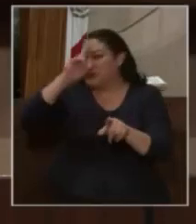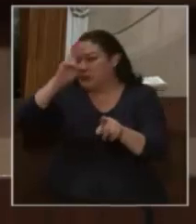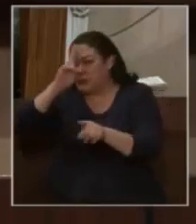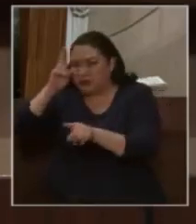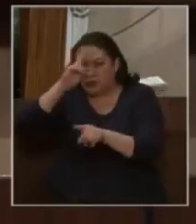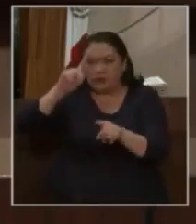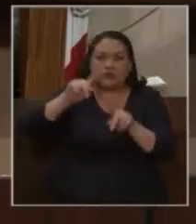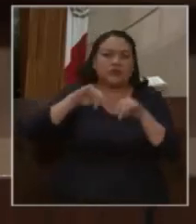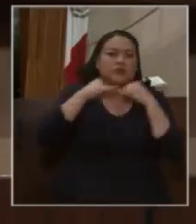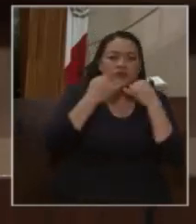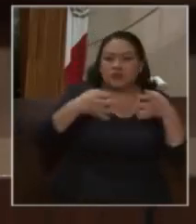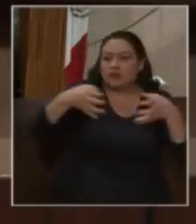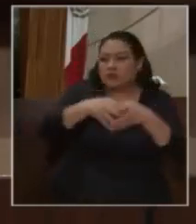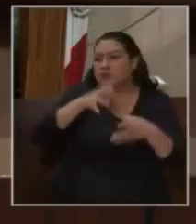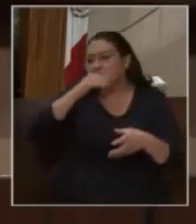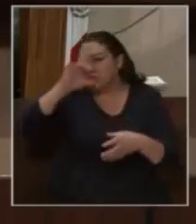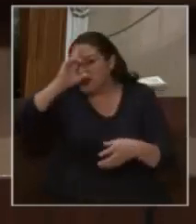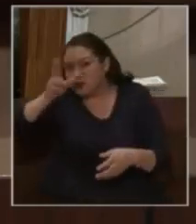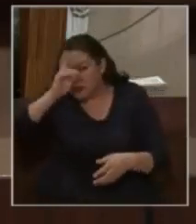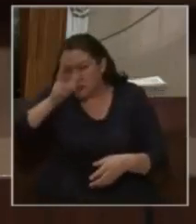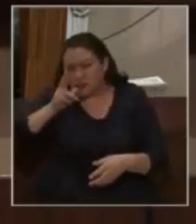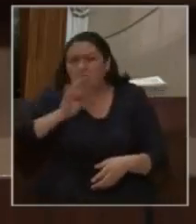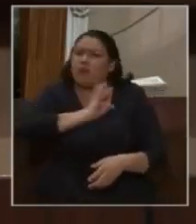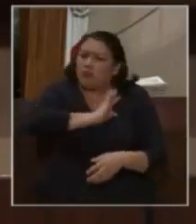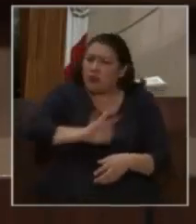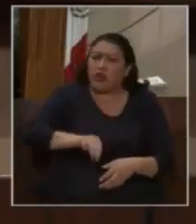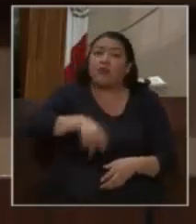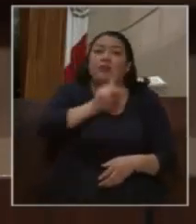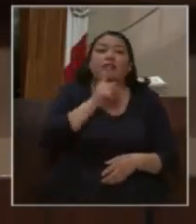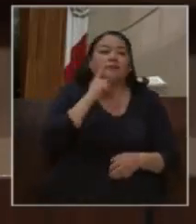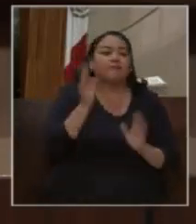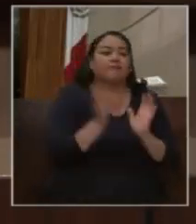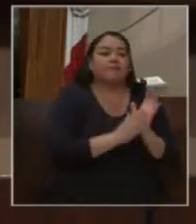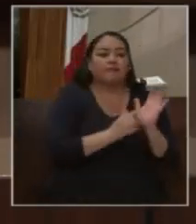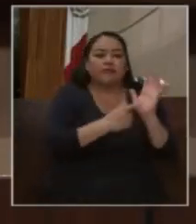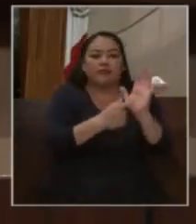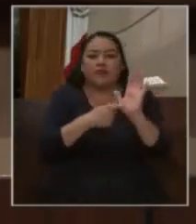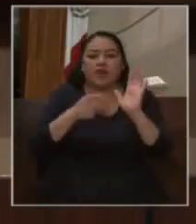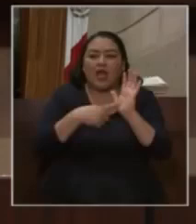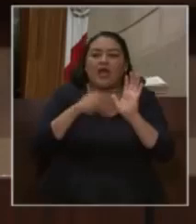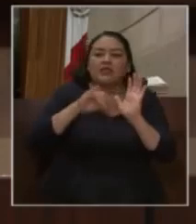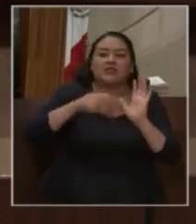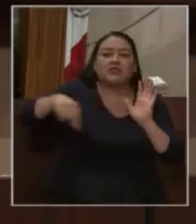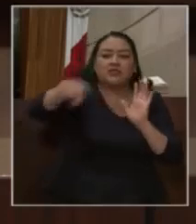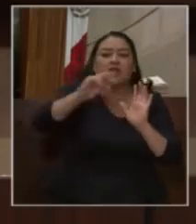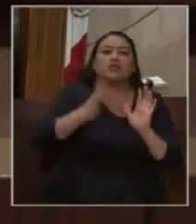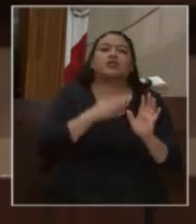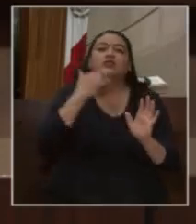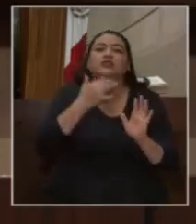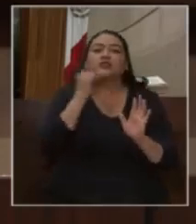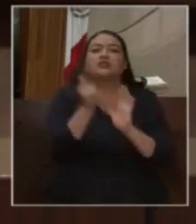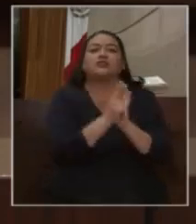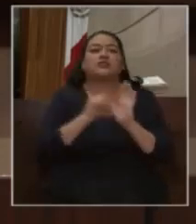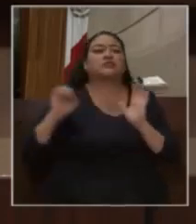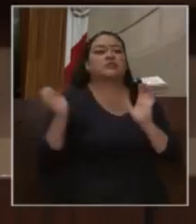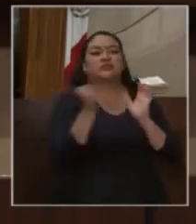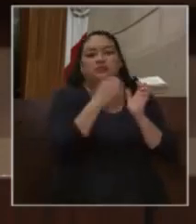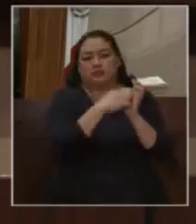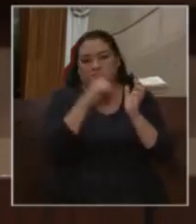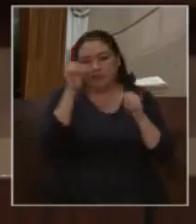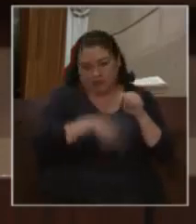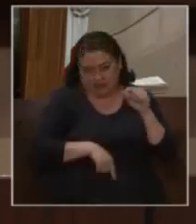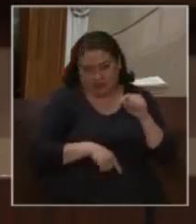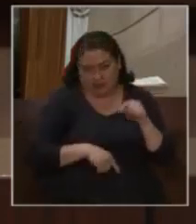hechos debidamente probados que demuestren un fraude a la ley, es decir, que hagan